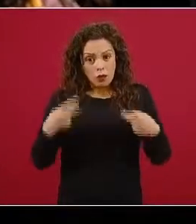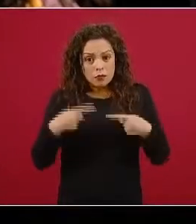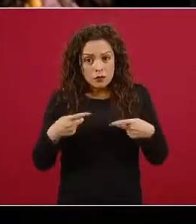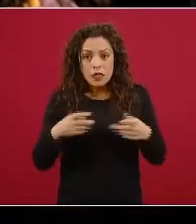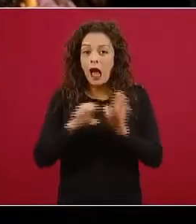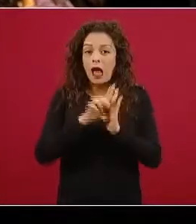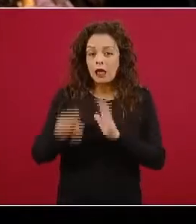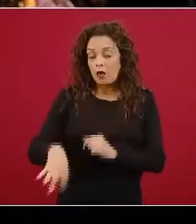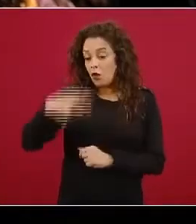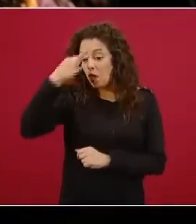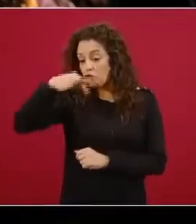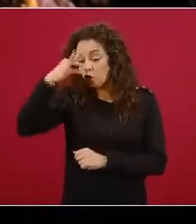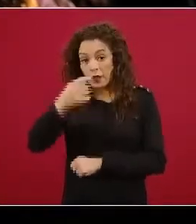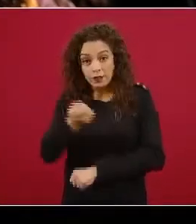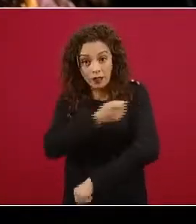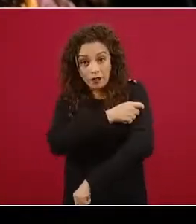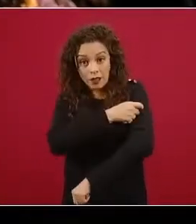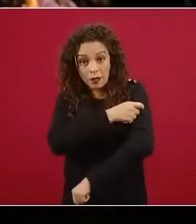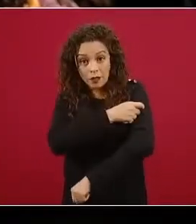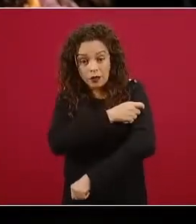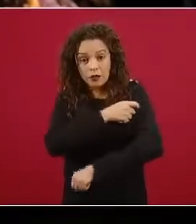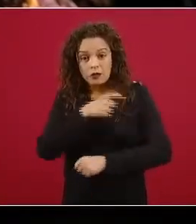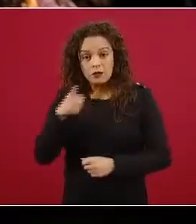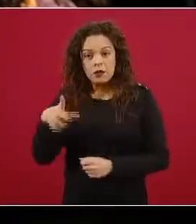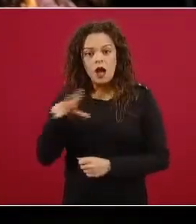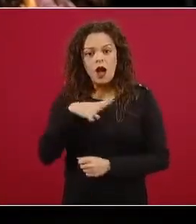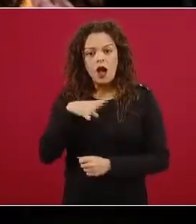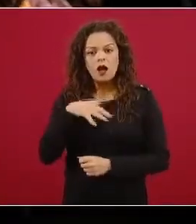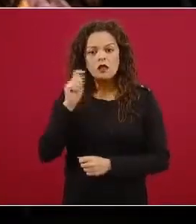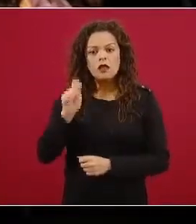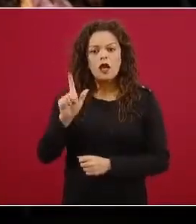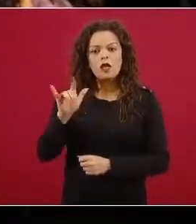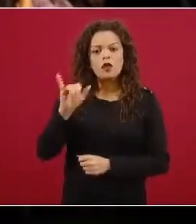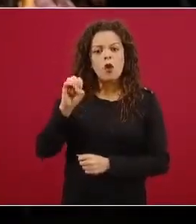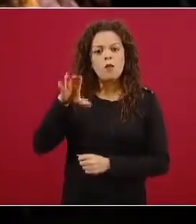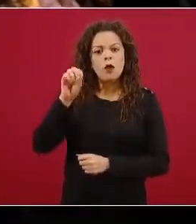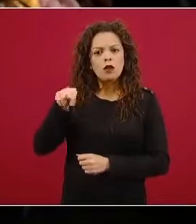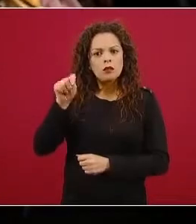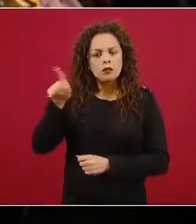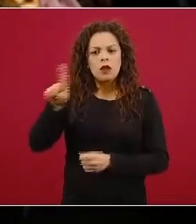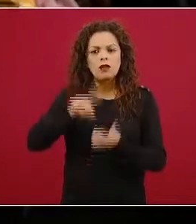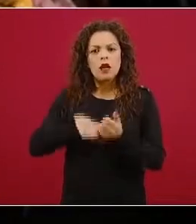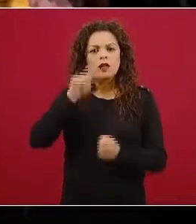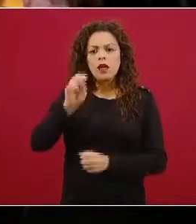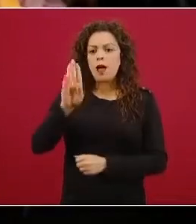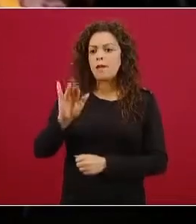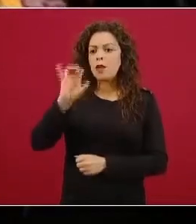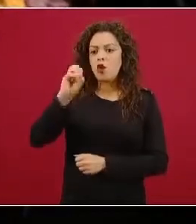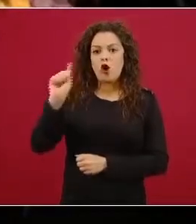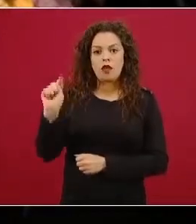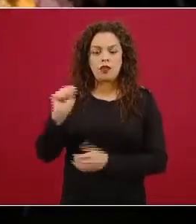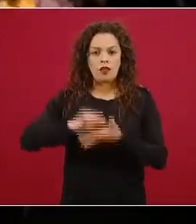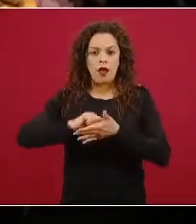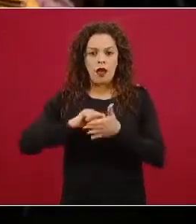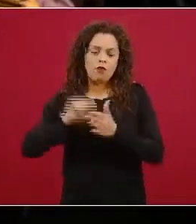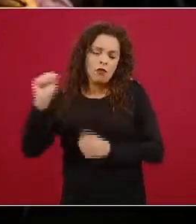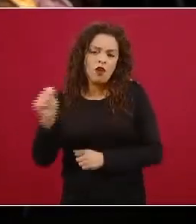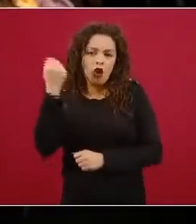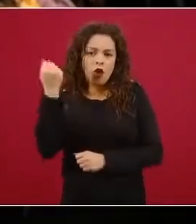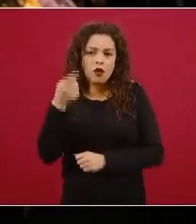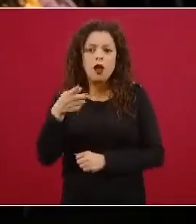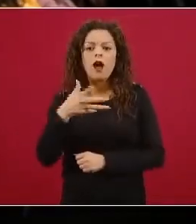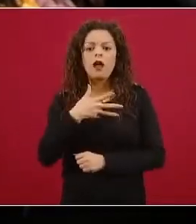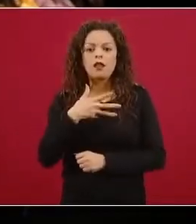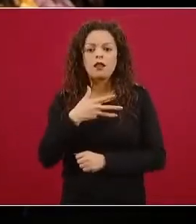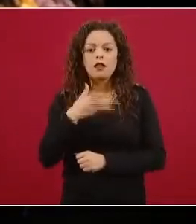la influenza hay una versión de Liomont que es una biotecnológica y la otra versión. Entonces